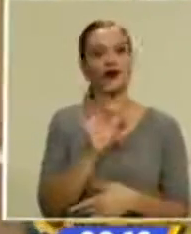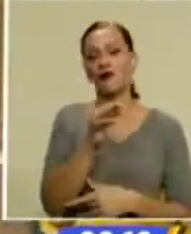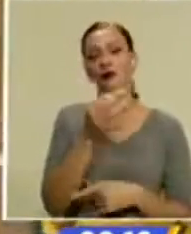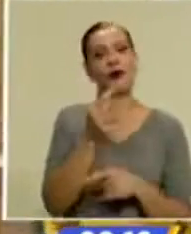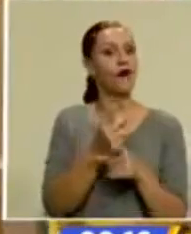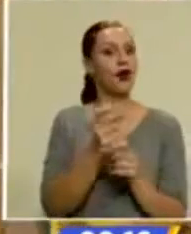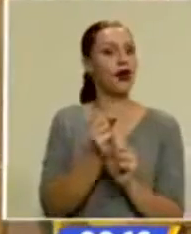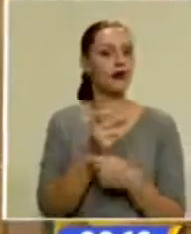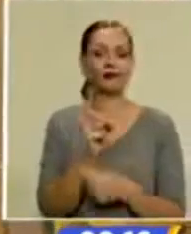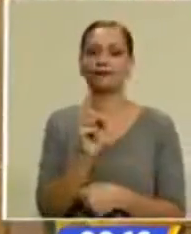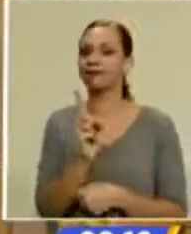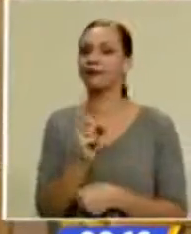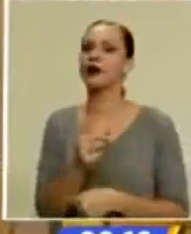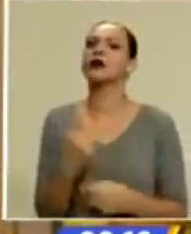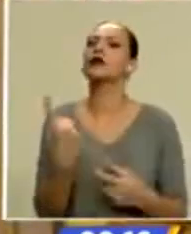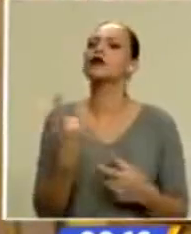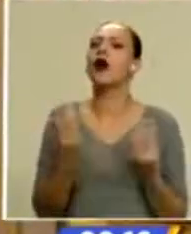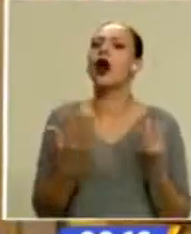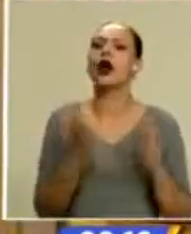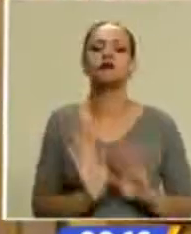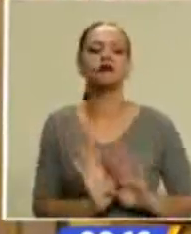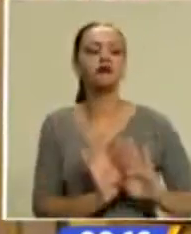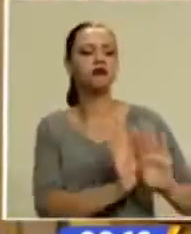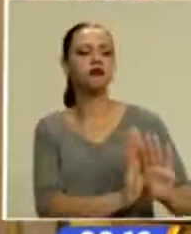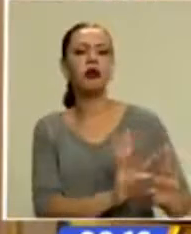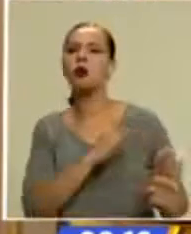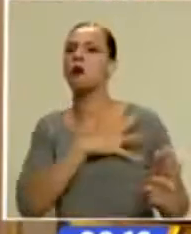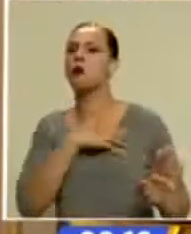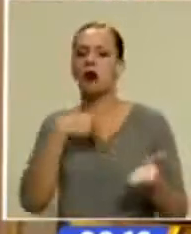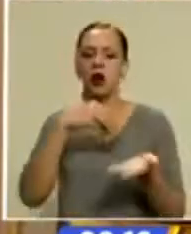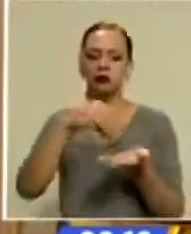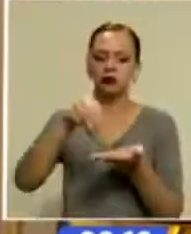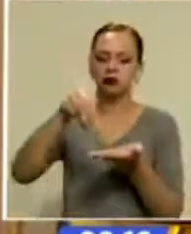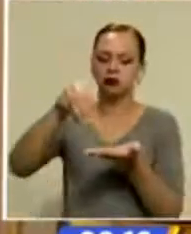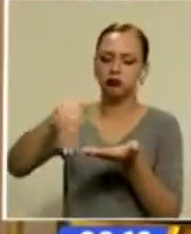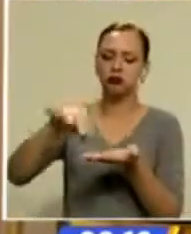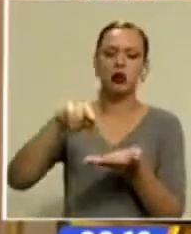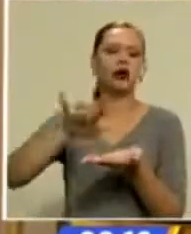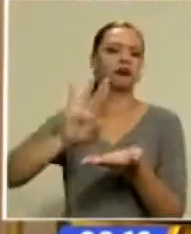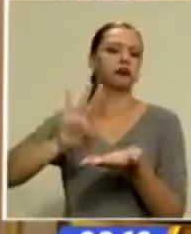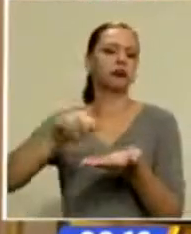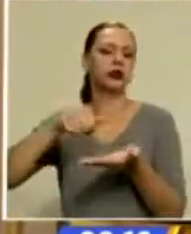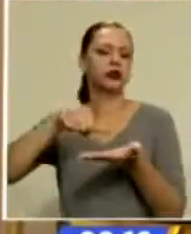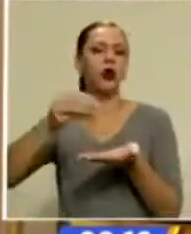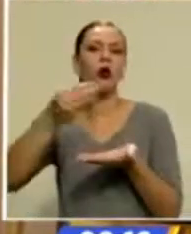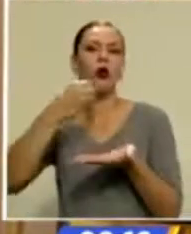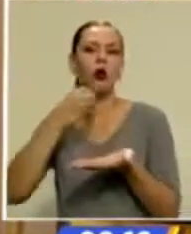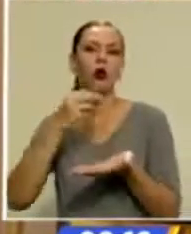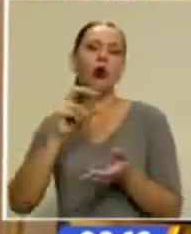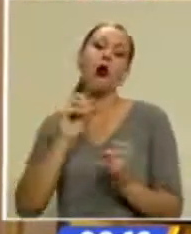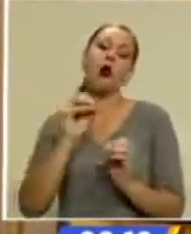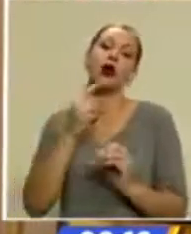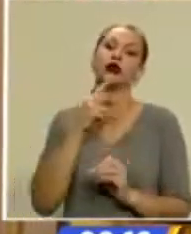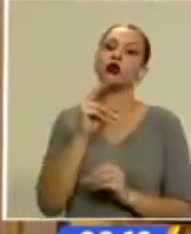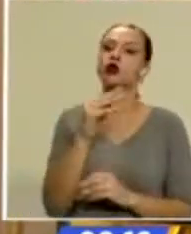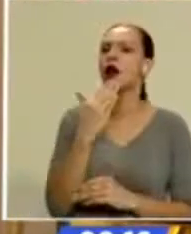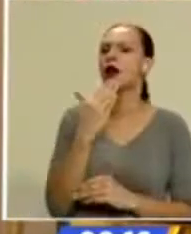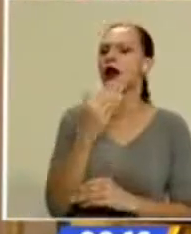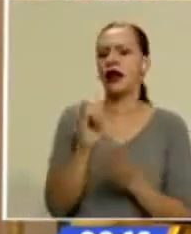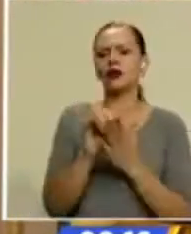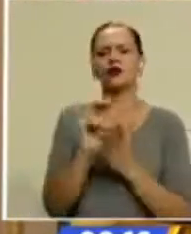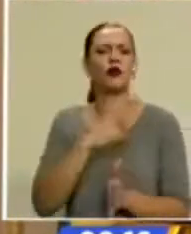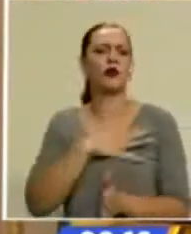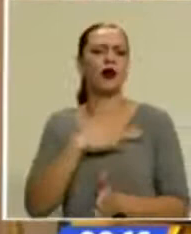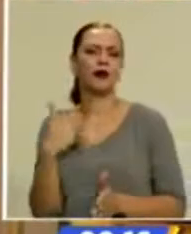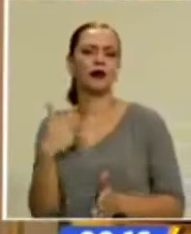correcta de hacerlo. Simplemente lo dejamos en una orillita del plato y ahí lo ponemos. O decimos, no, gracias, mira, eso a mí no me